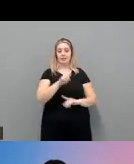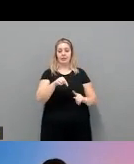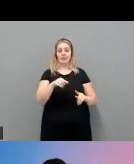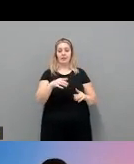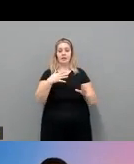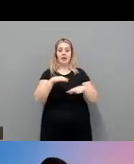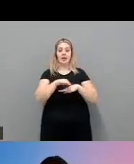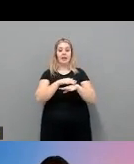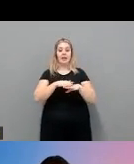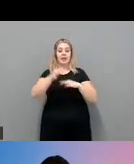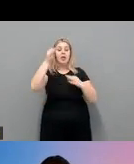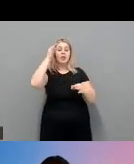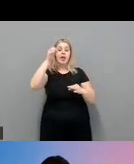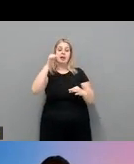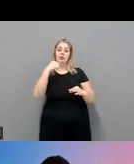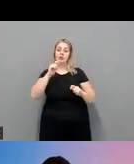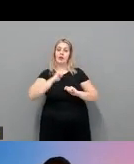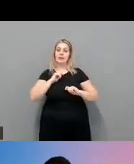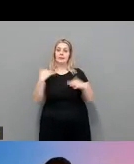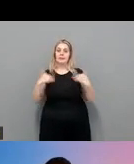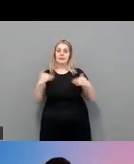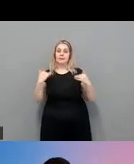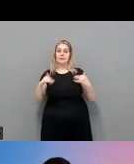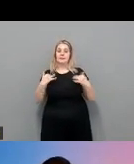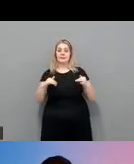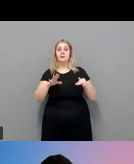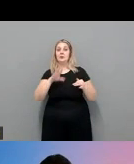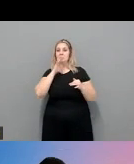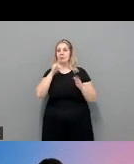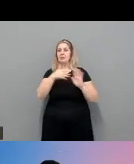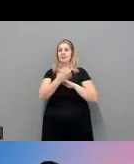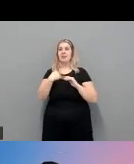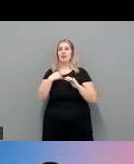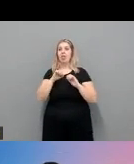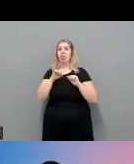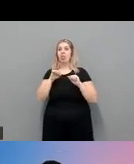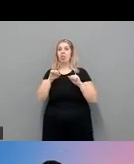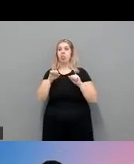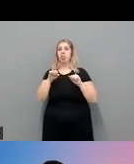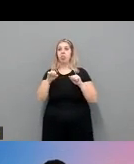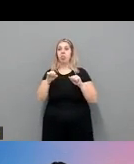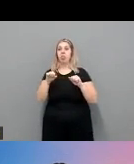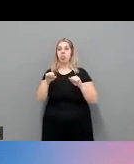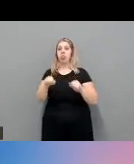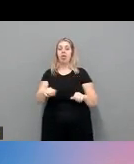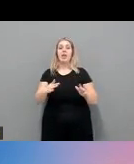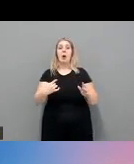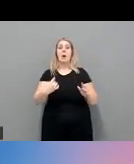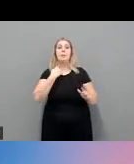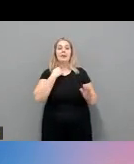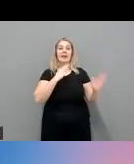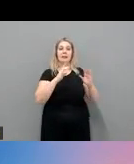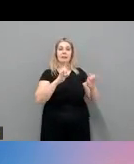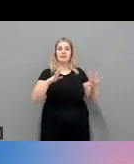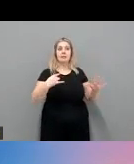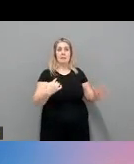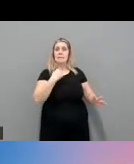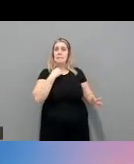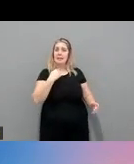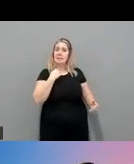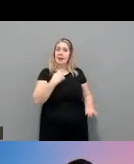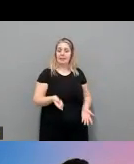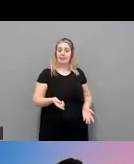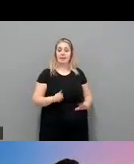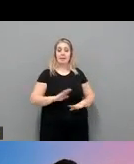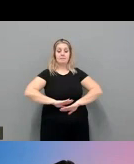a mí sí que me alarmarían, porque estamos dejando ir etapas sensibles. Sin